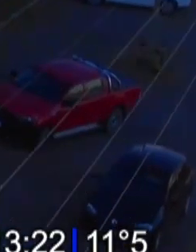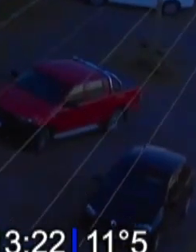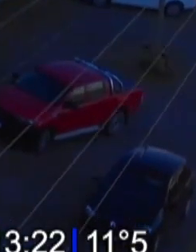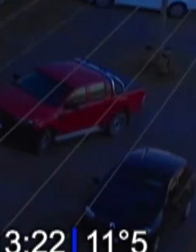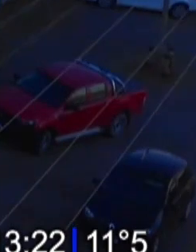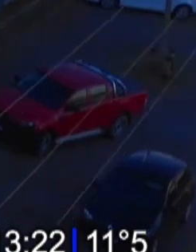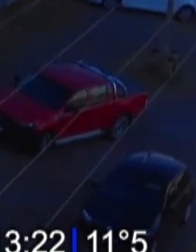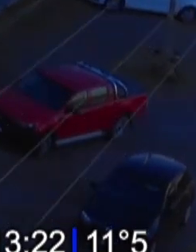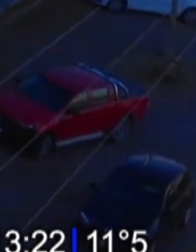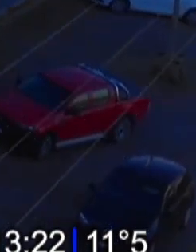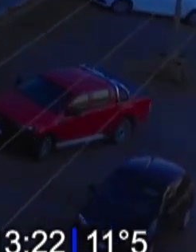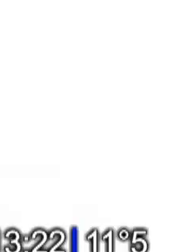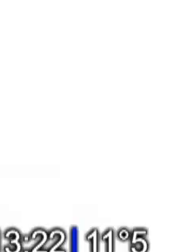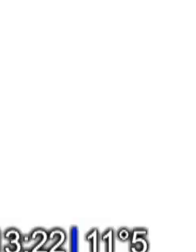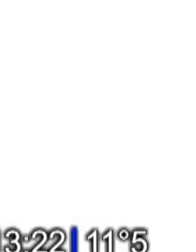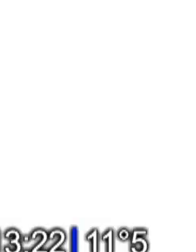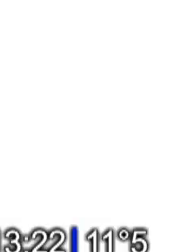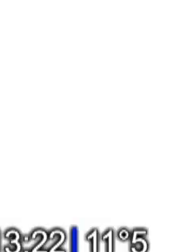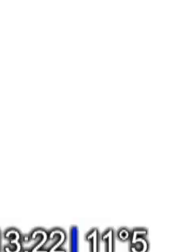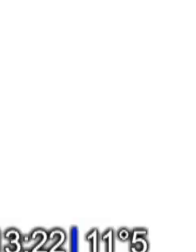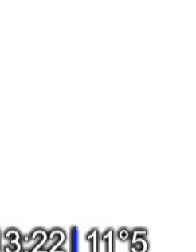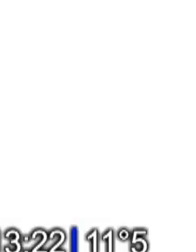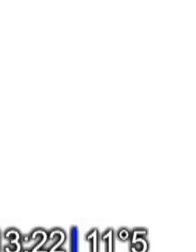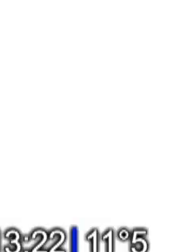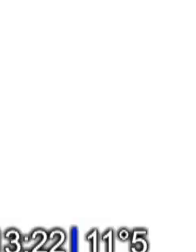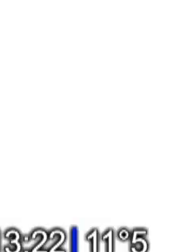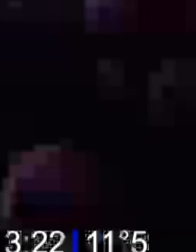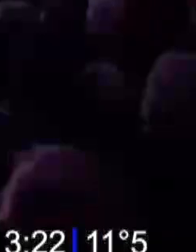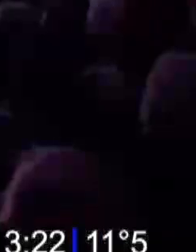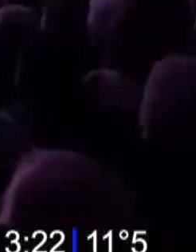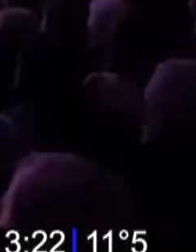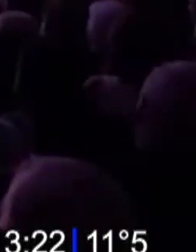en construcción. Ruta 3, Extremo Sur, Kilómetro 1.